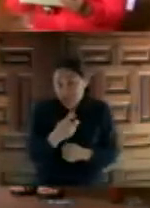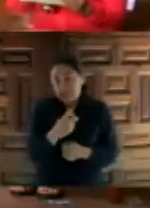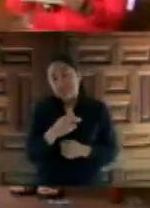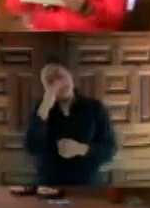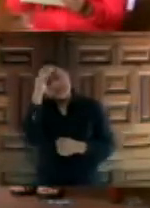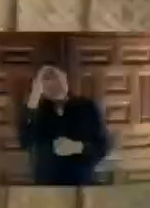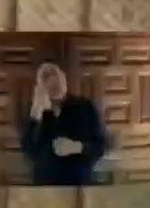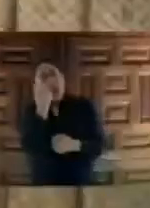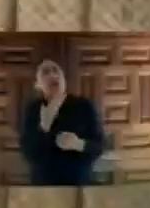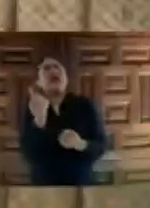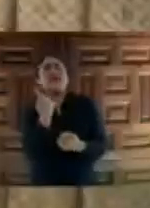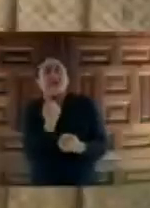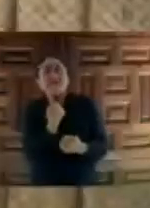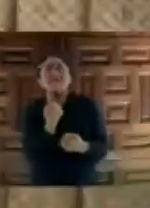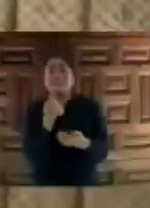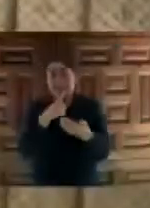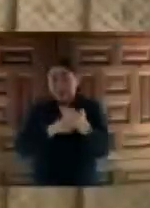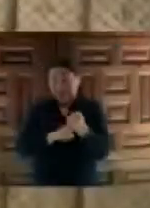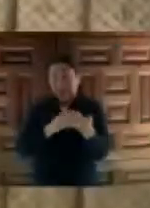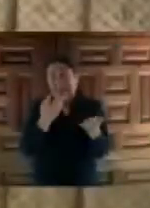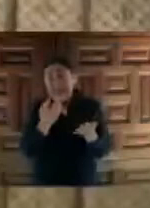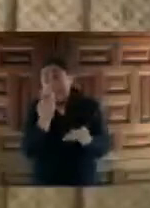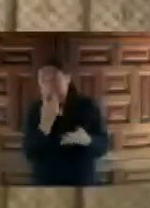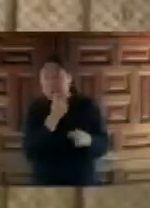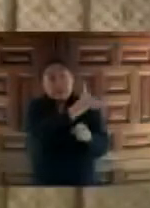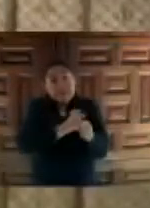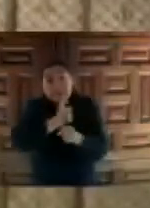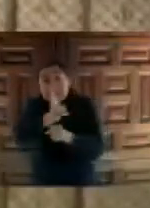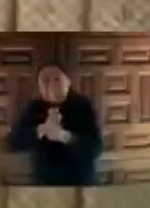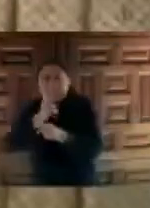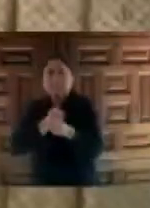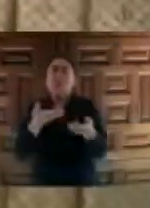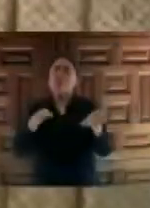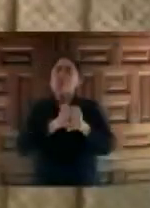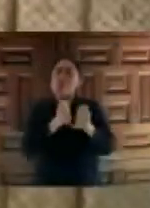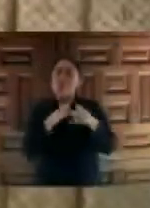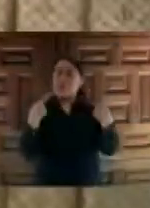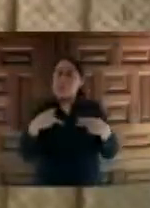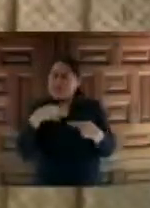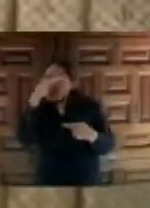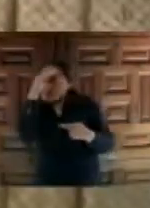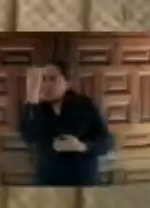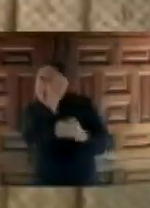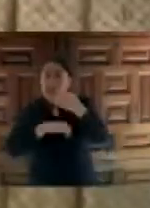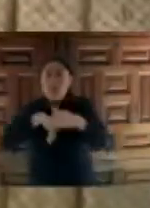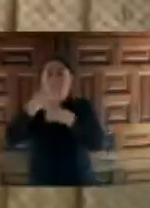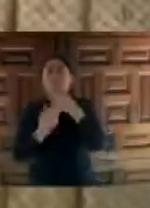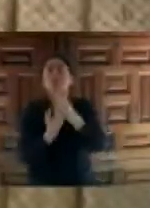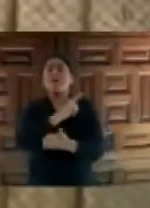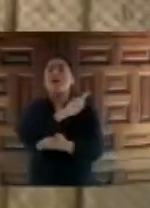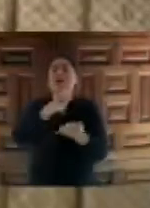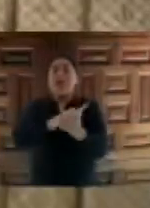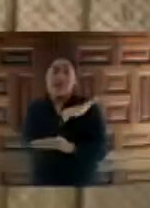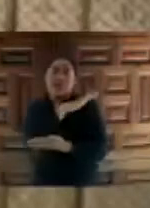se pretende es precisamente que nuestros invitados realicen un análisis del contenido de la nueva Ley General de